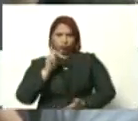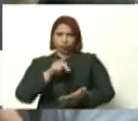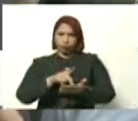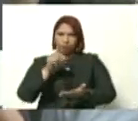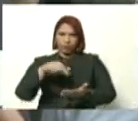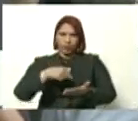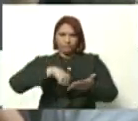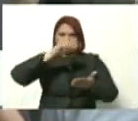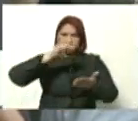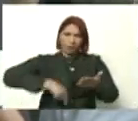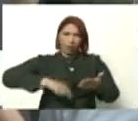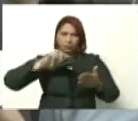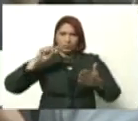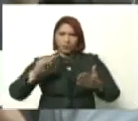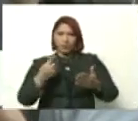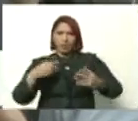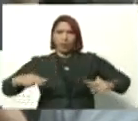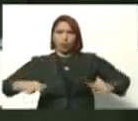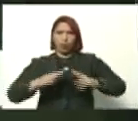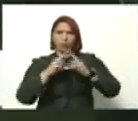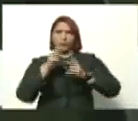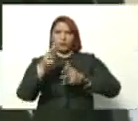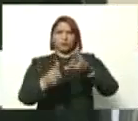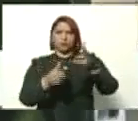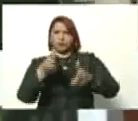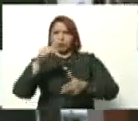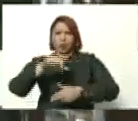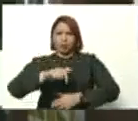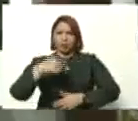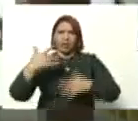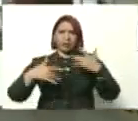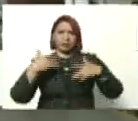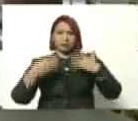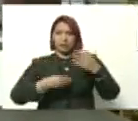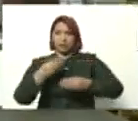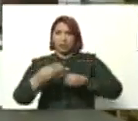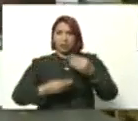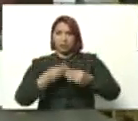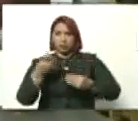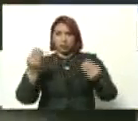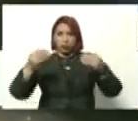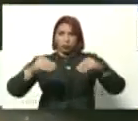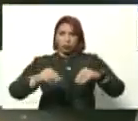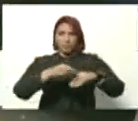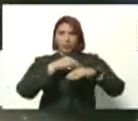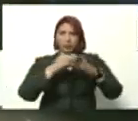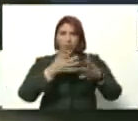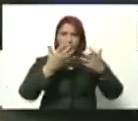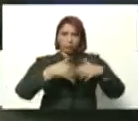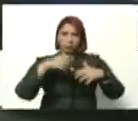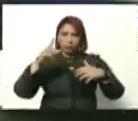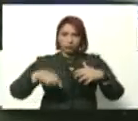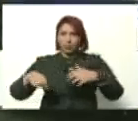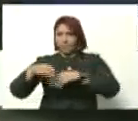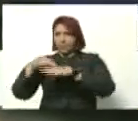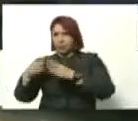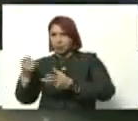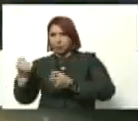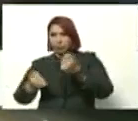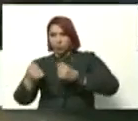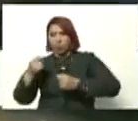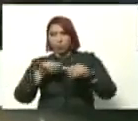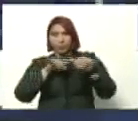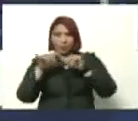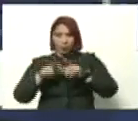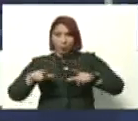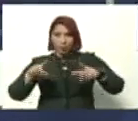suscribimos a través del primer encuentro ferroviario, actividad que se hizo de manera conjunta entre el Ministerio de Industria y el Ministerio de Transporte en este mismo